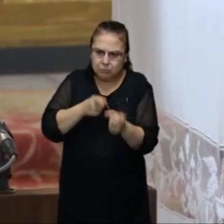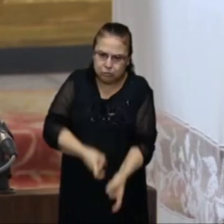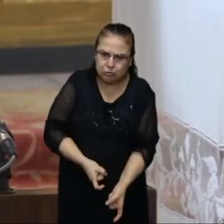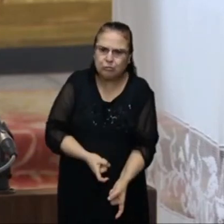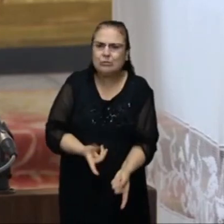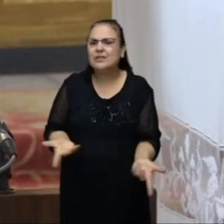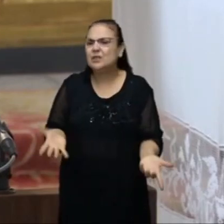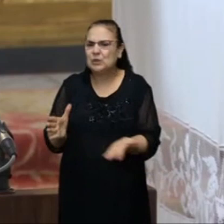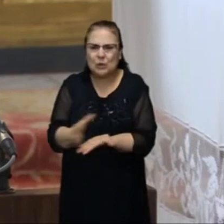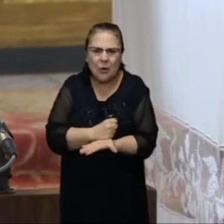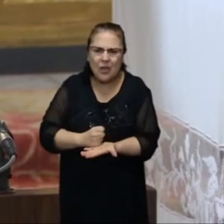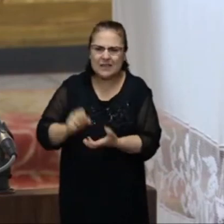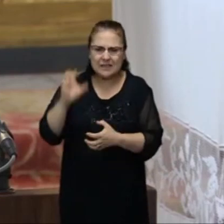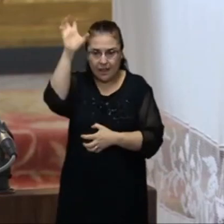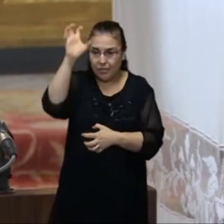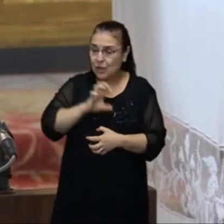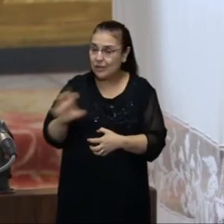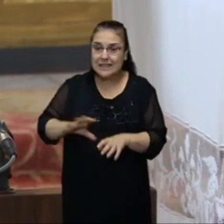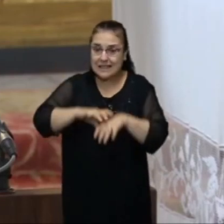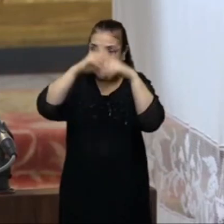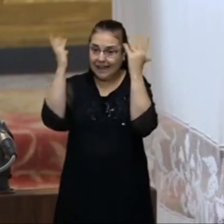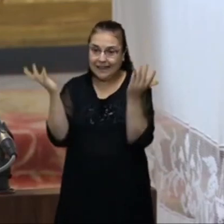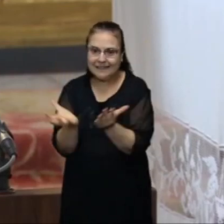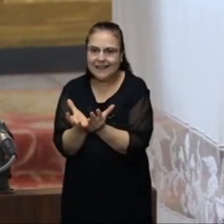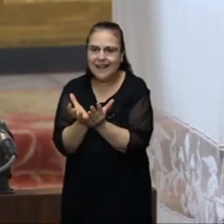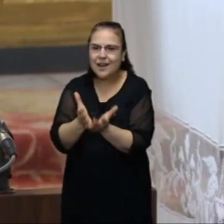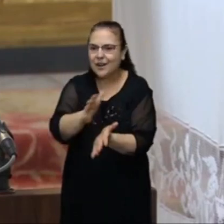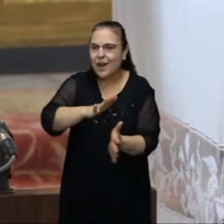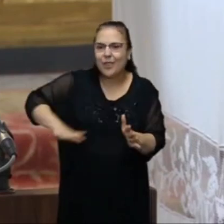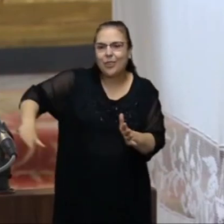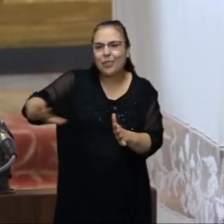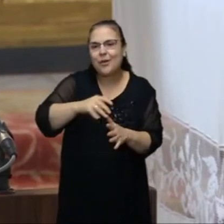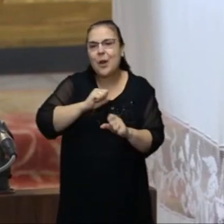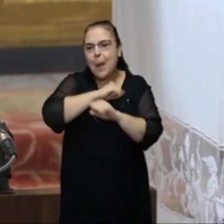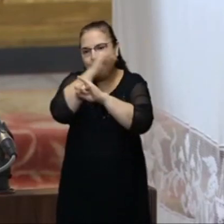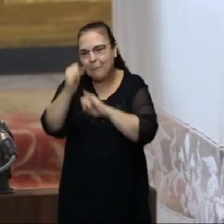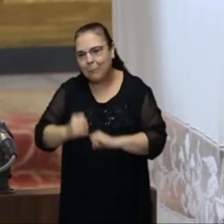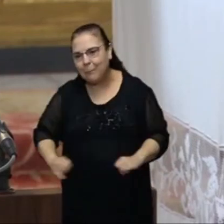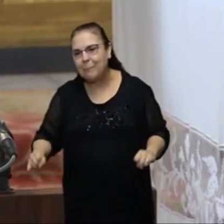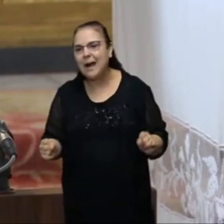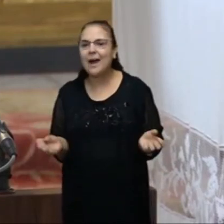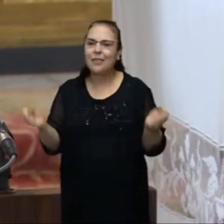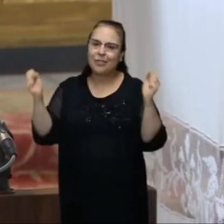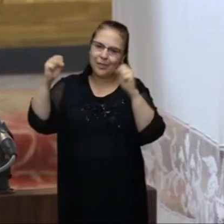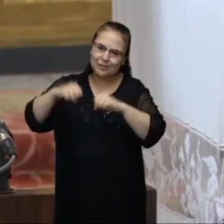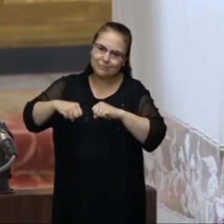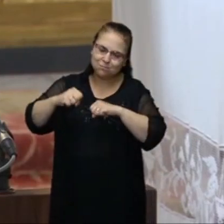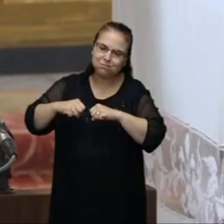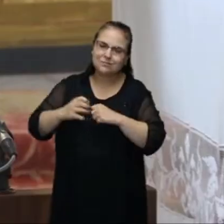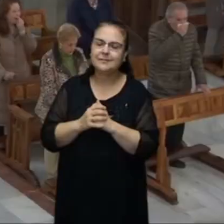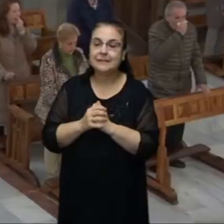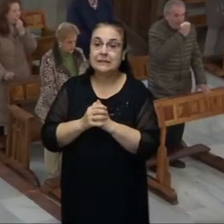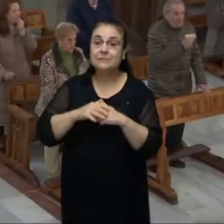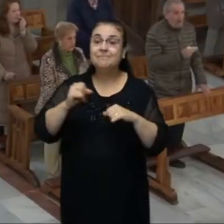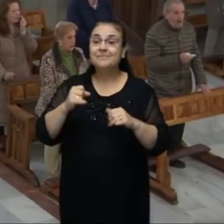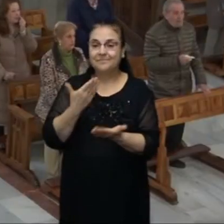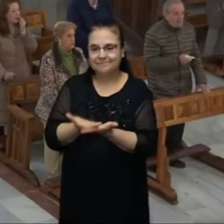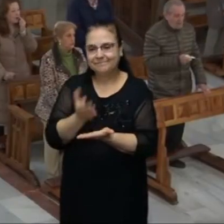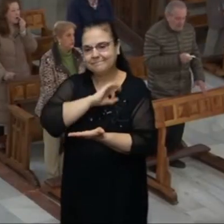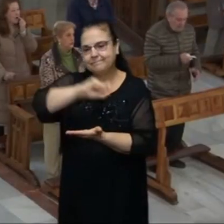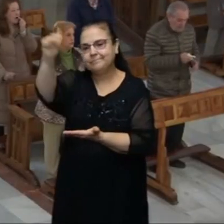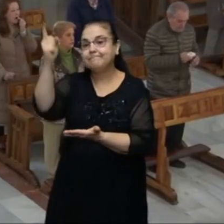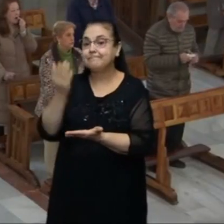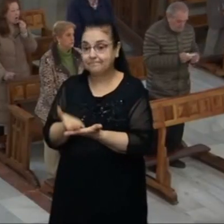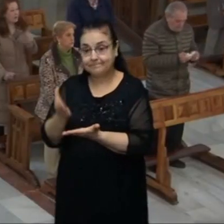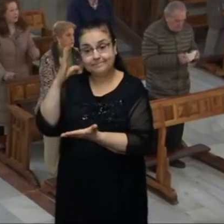las naciones de la tierra sean lugares de convivencia pacífica y cordial, roguemos al Señor. Te